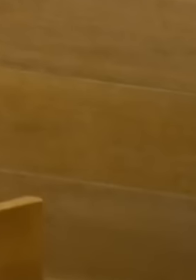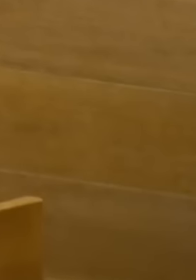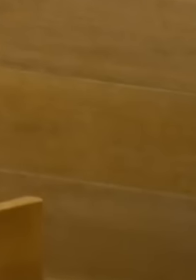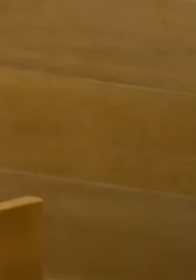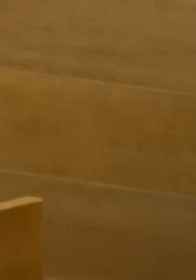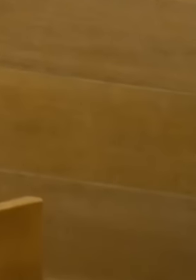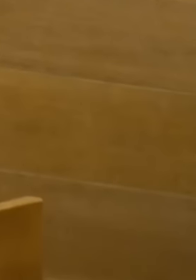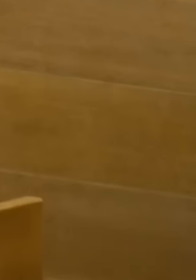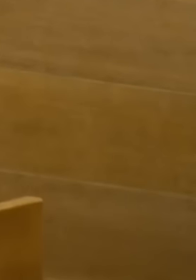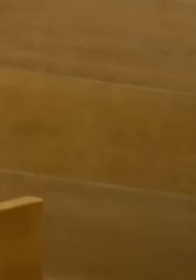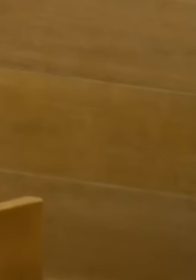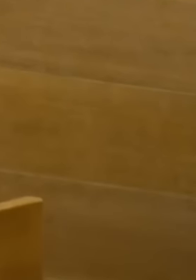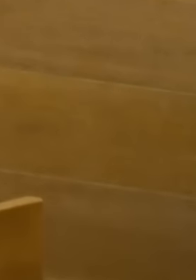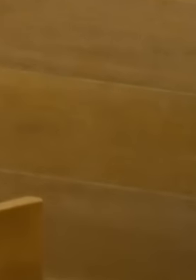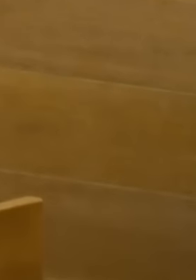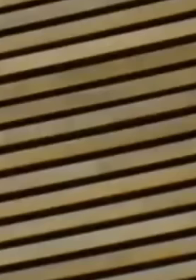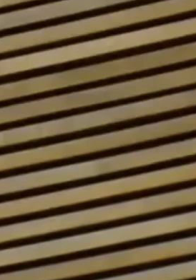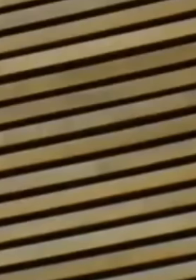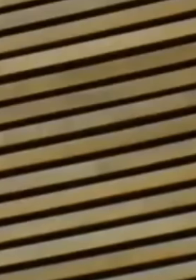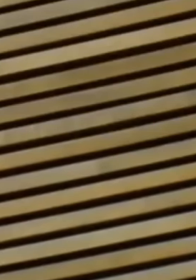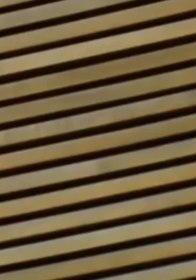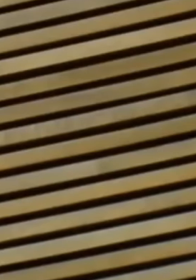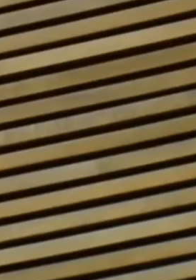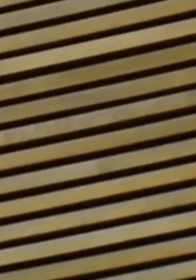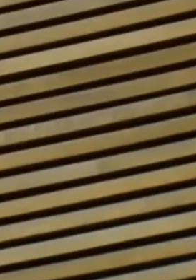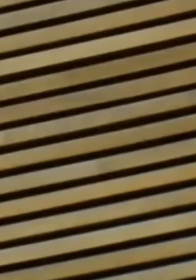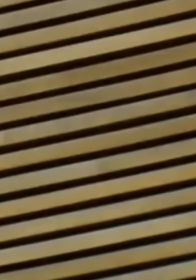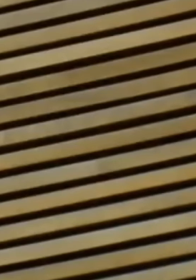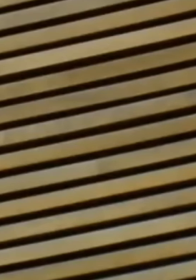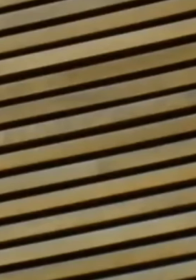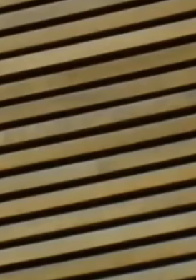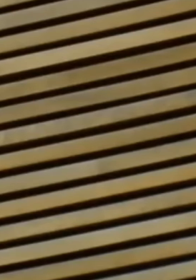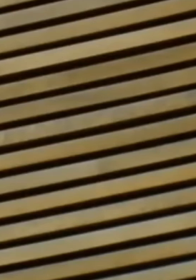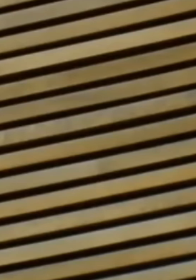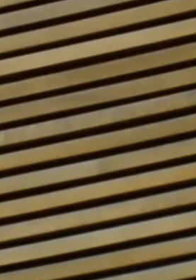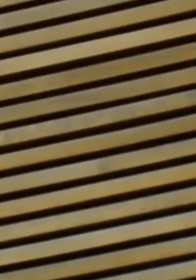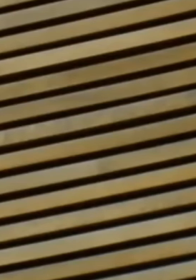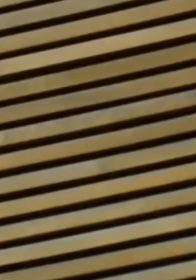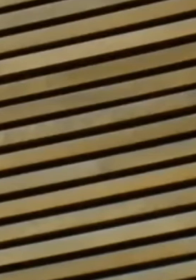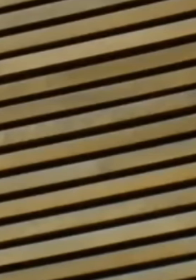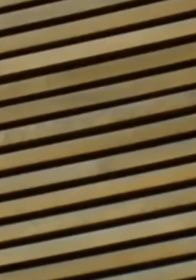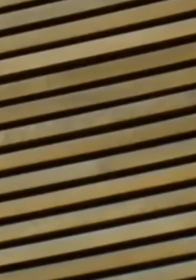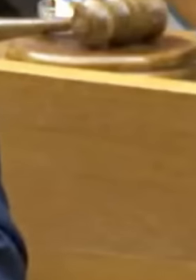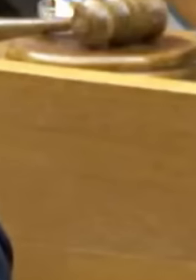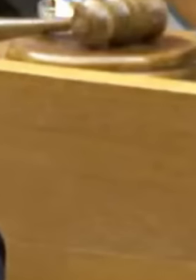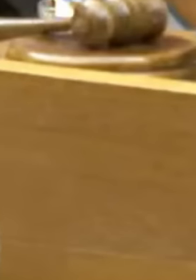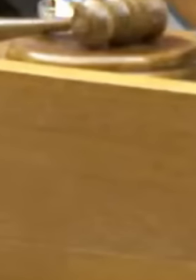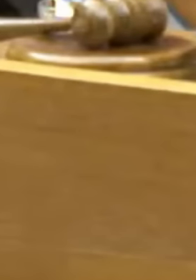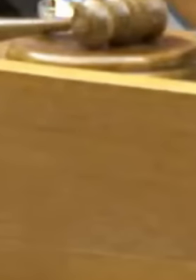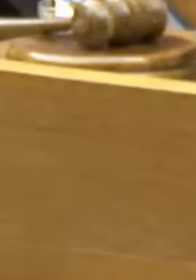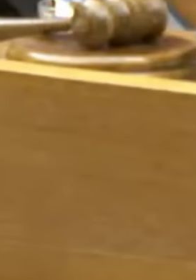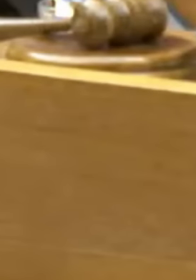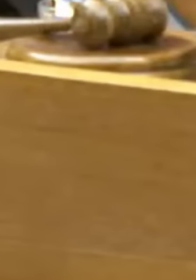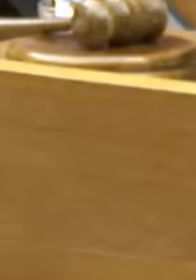que muchos valencianos piensan, yo el primero, que fallaron demasiadas cosas. Incluso que falló el sistema entero. Mantuve mi